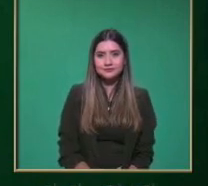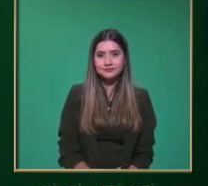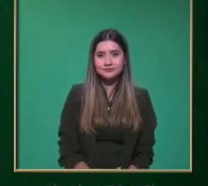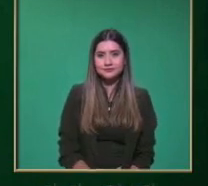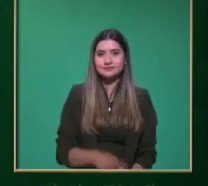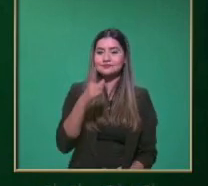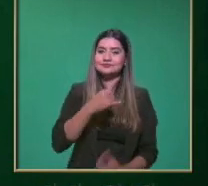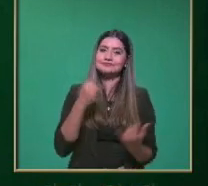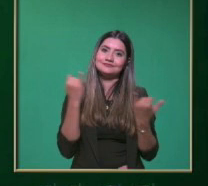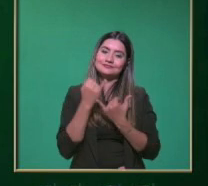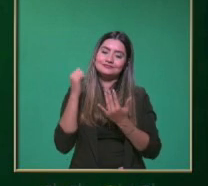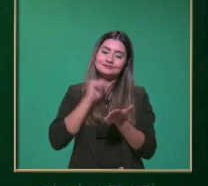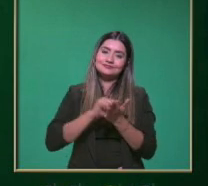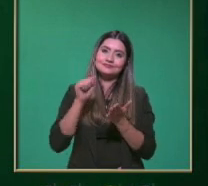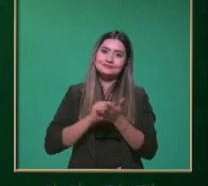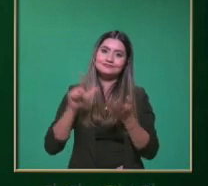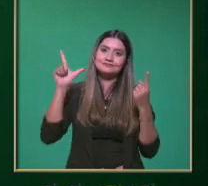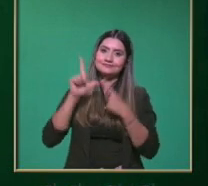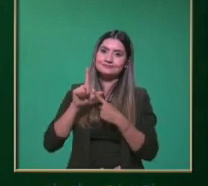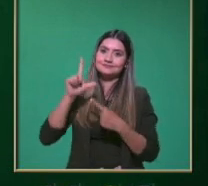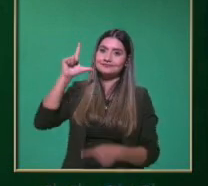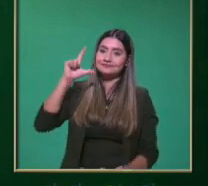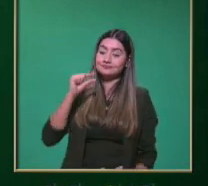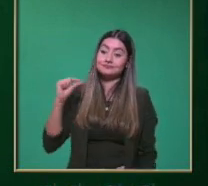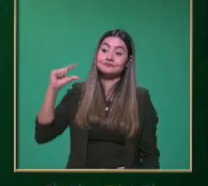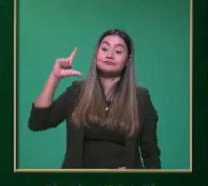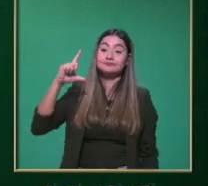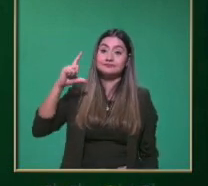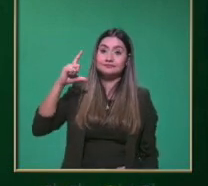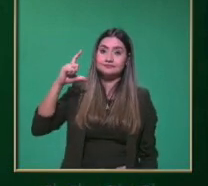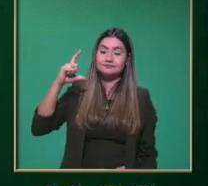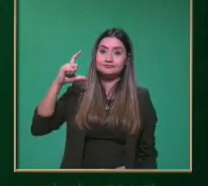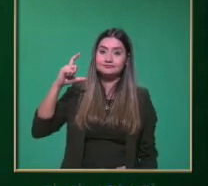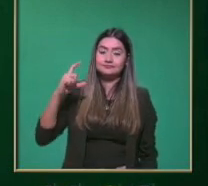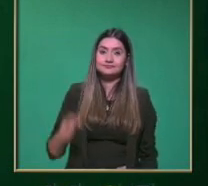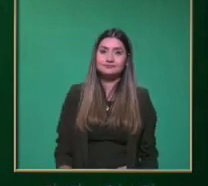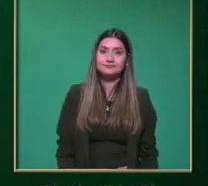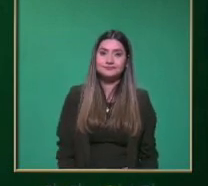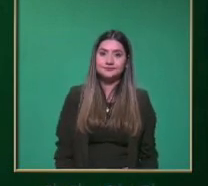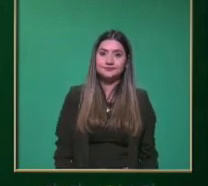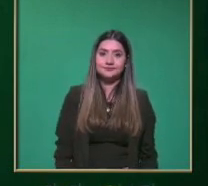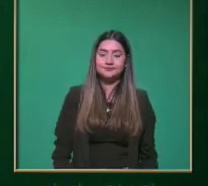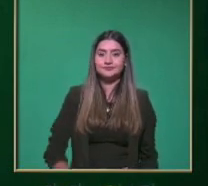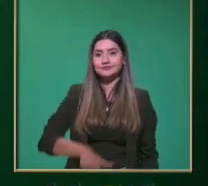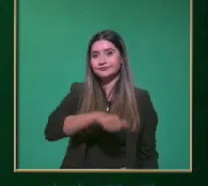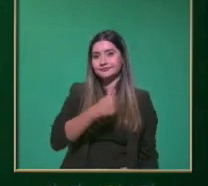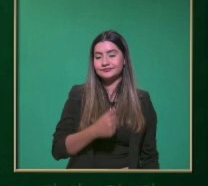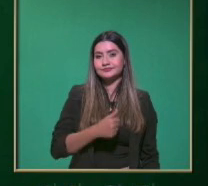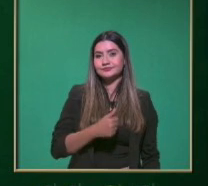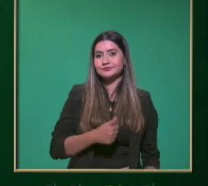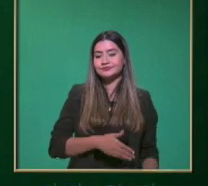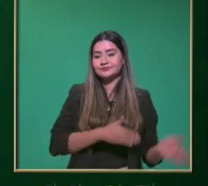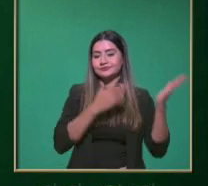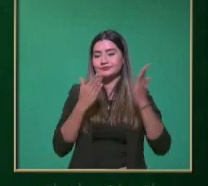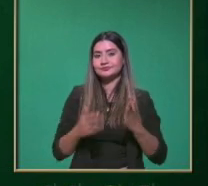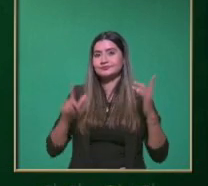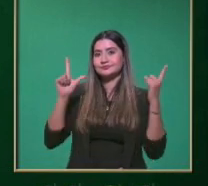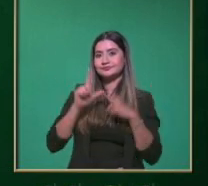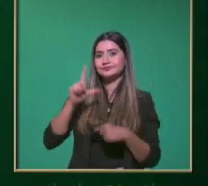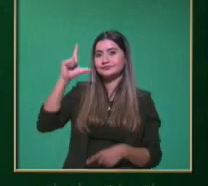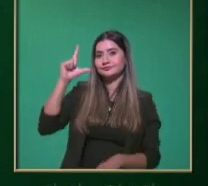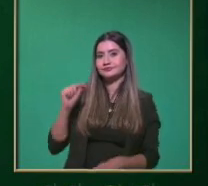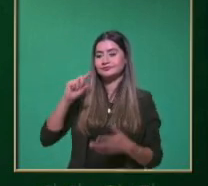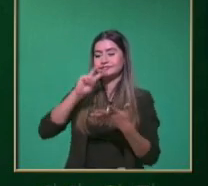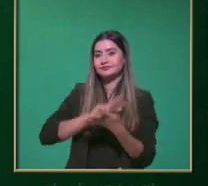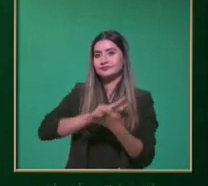ya escribiste la letra en grande, acuérdate, en una hoja de máquina. Después vas a escribir la letra con cada vocal.